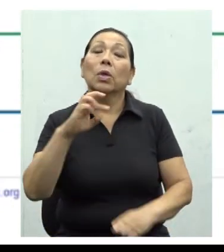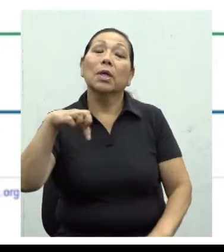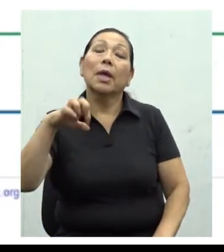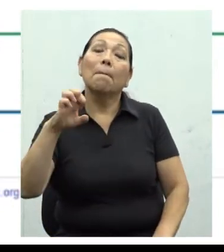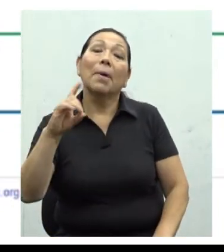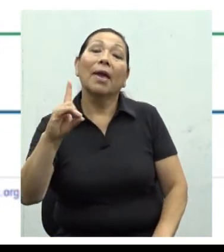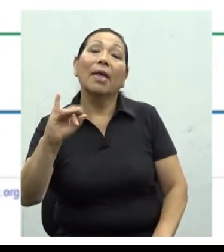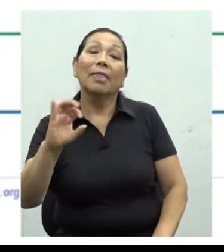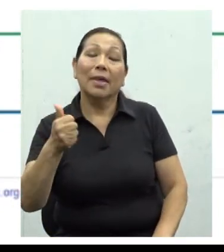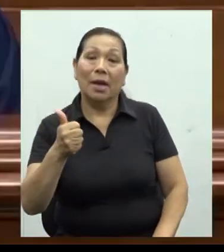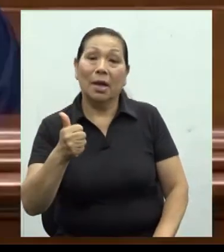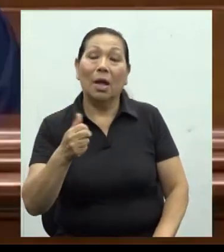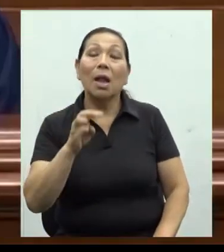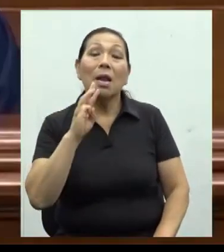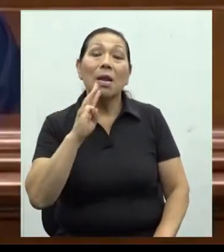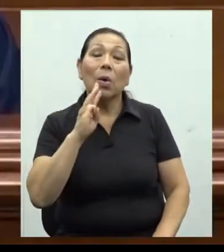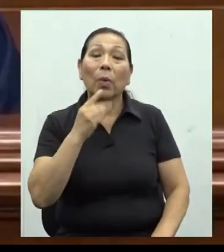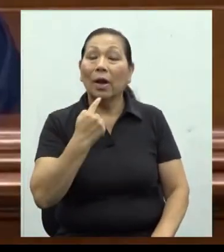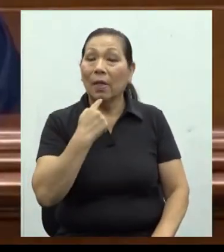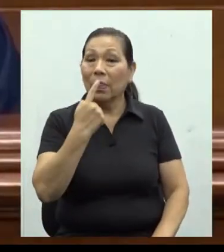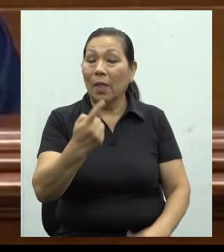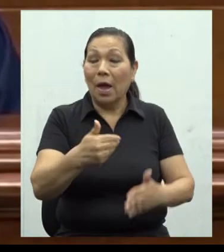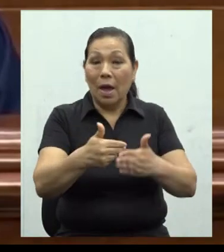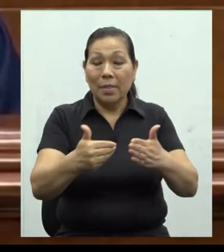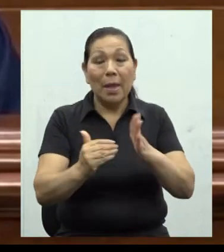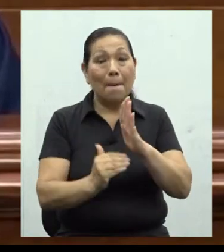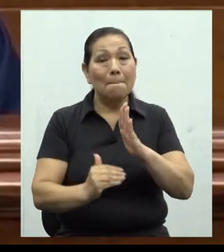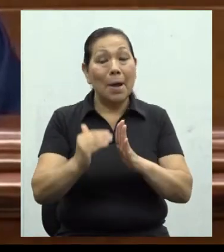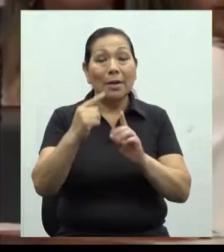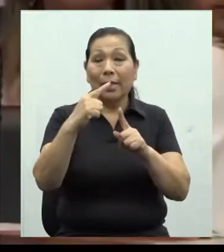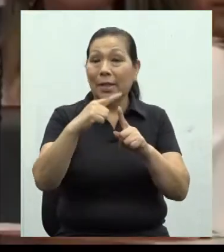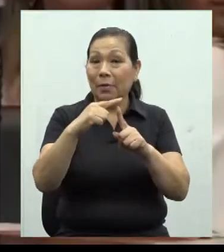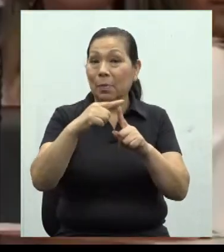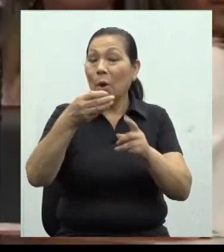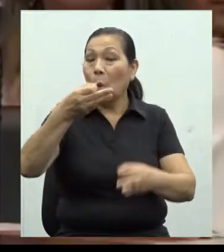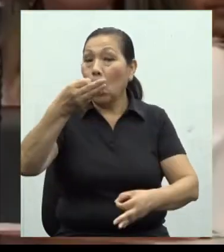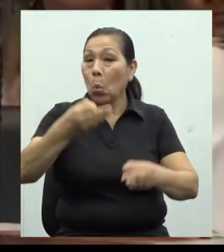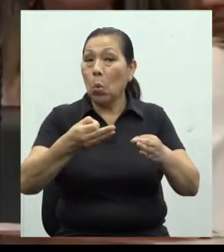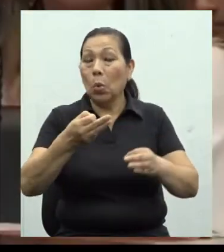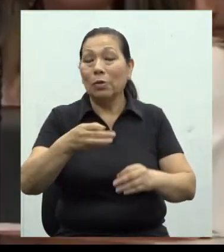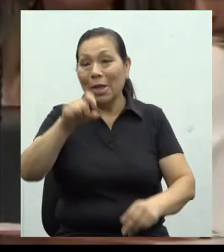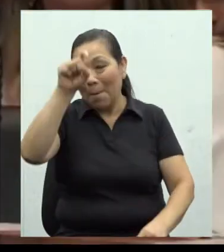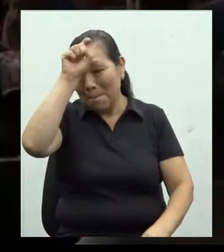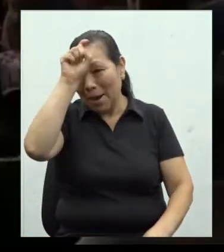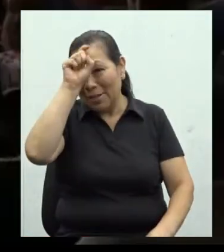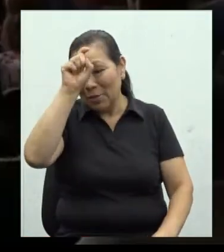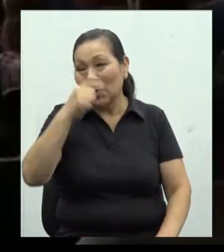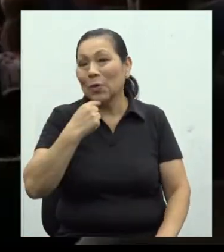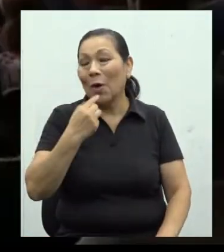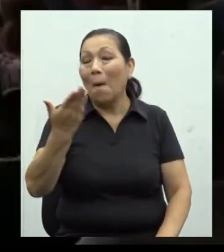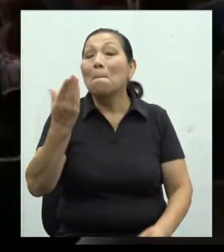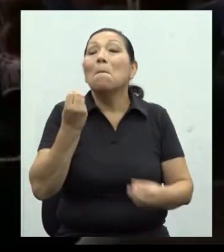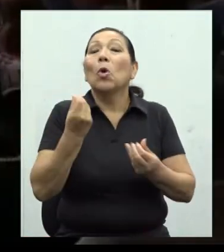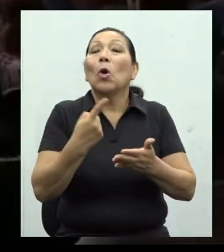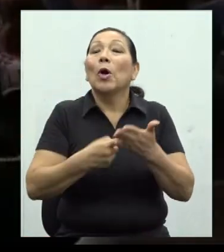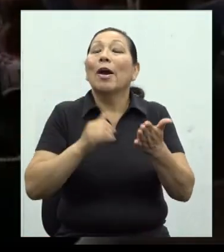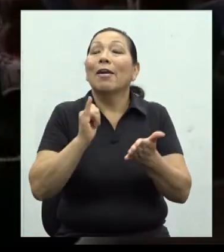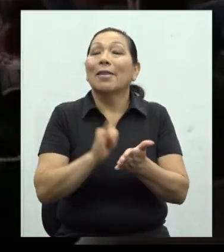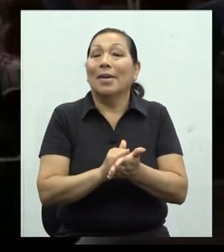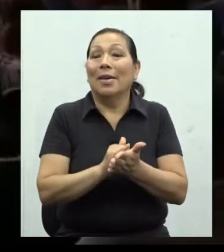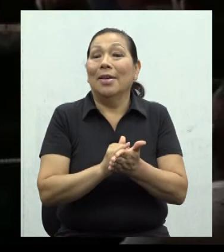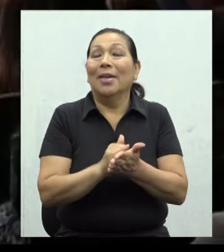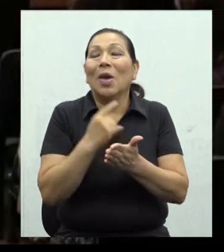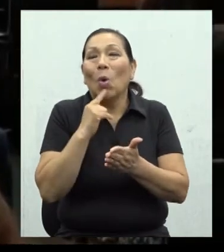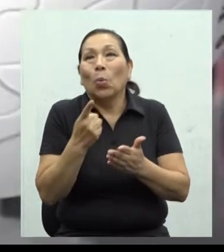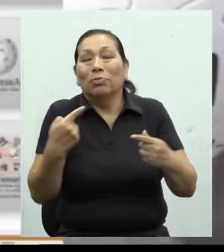Wikipedia, que aloja el sitio web, denunció ante el más alto tribunal de justicia turco este bloqueo por considerarlo